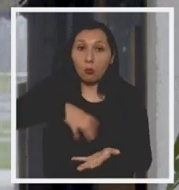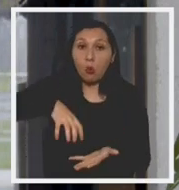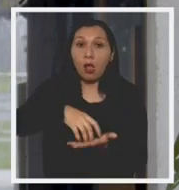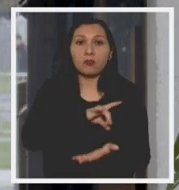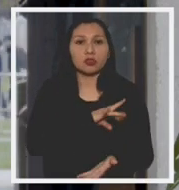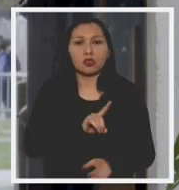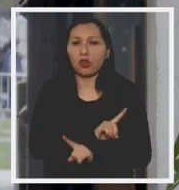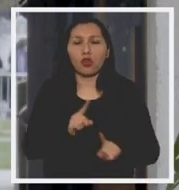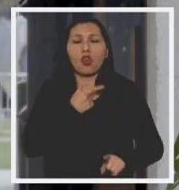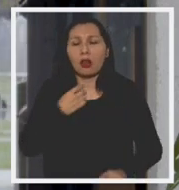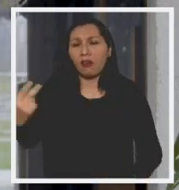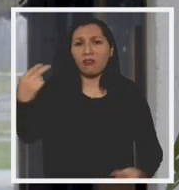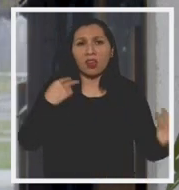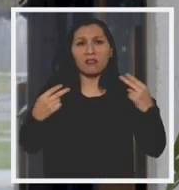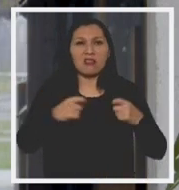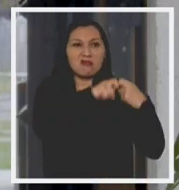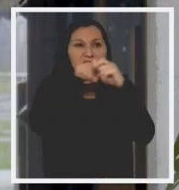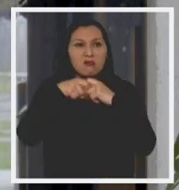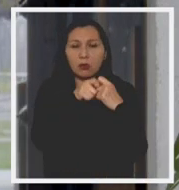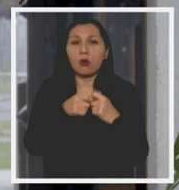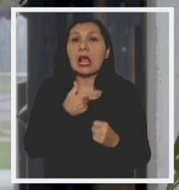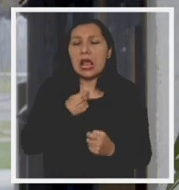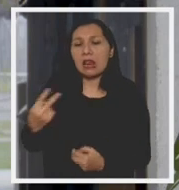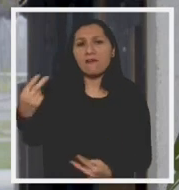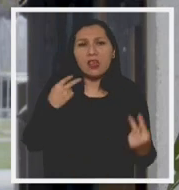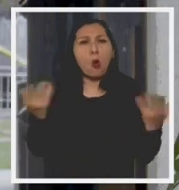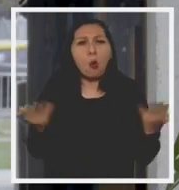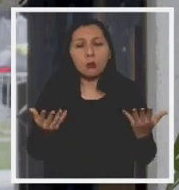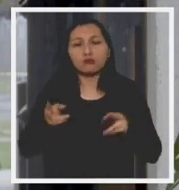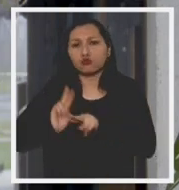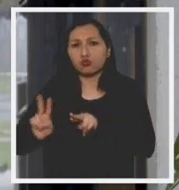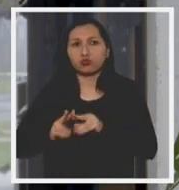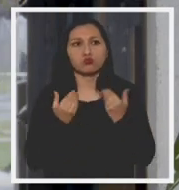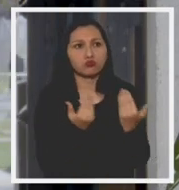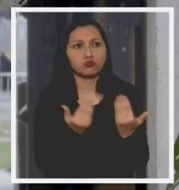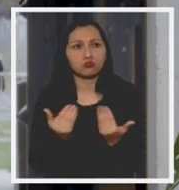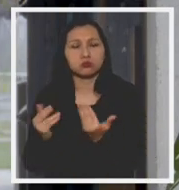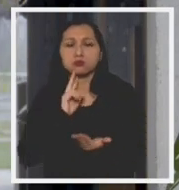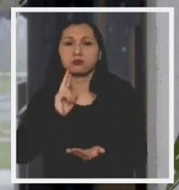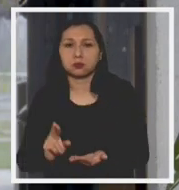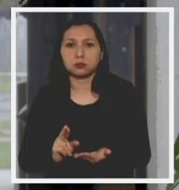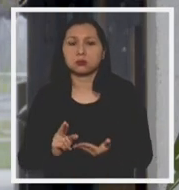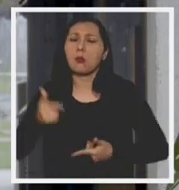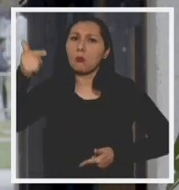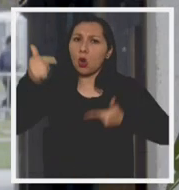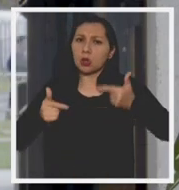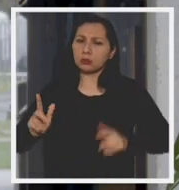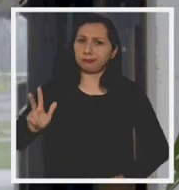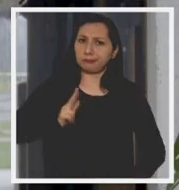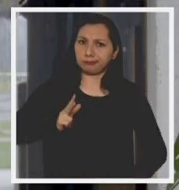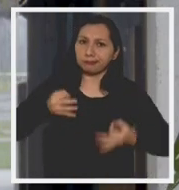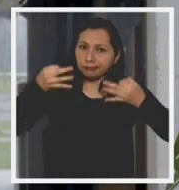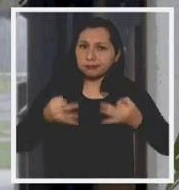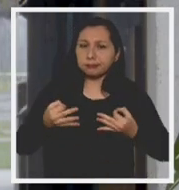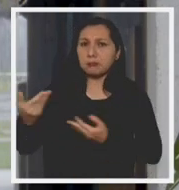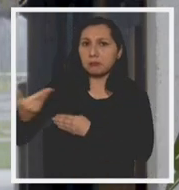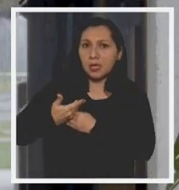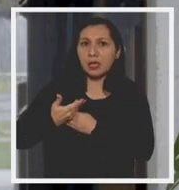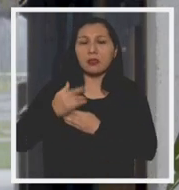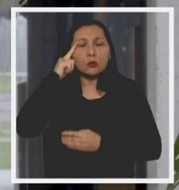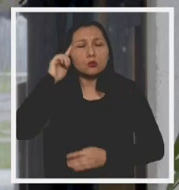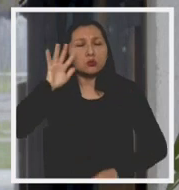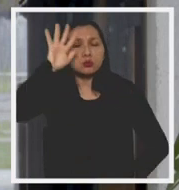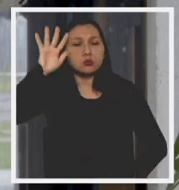Chile no nos quiere ver peleando, nos quiere ver solucionando. La política debe estar a la altura de las demandas y de los sueños de todo el